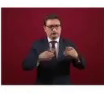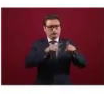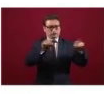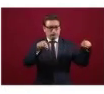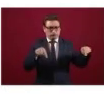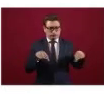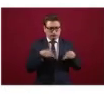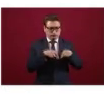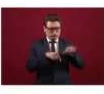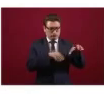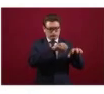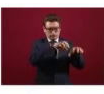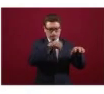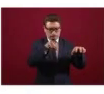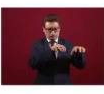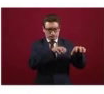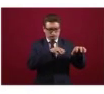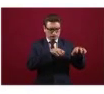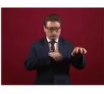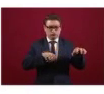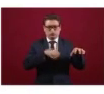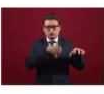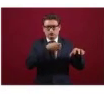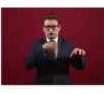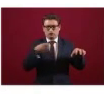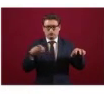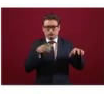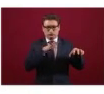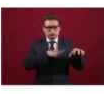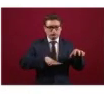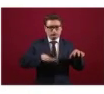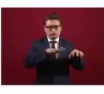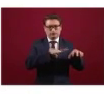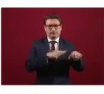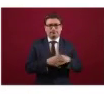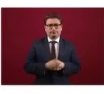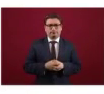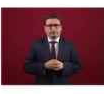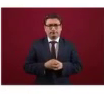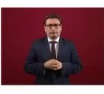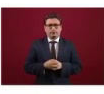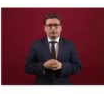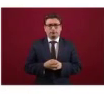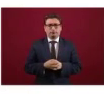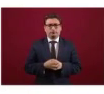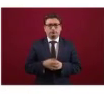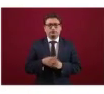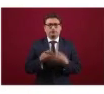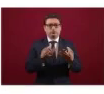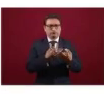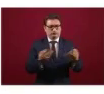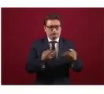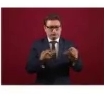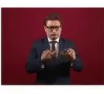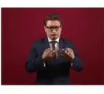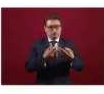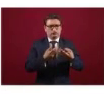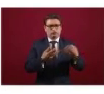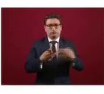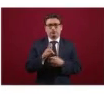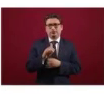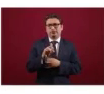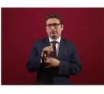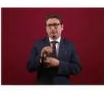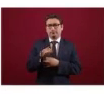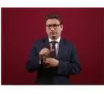las plantas. Le llamamos pues un terreno de diadema, porque esa es